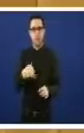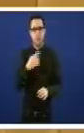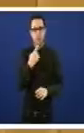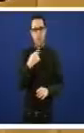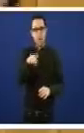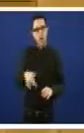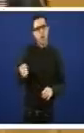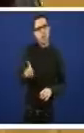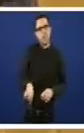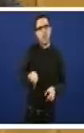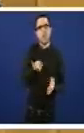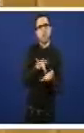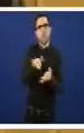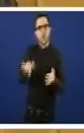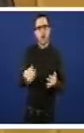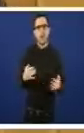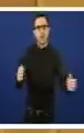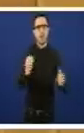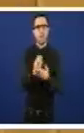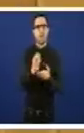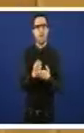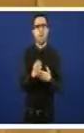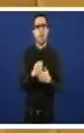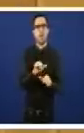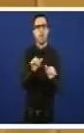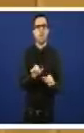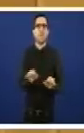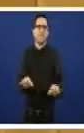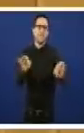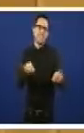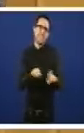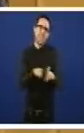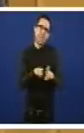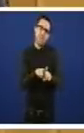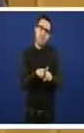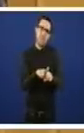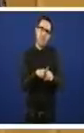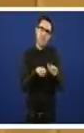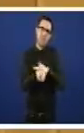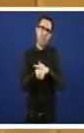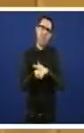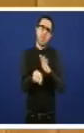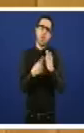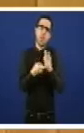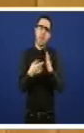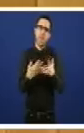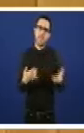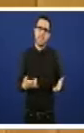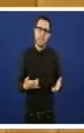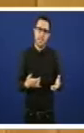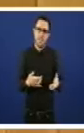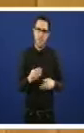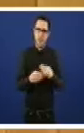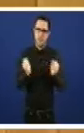excepcionalidade a esta Cámara na tramitación legislativa. Evidenciense efectivamente